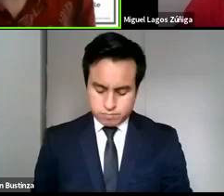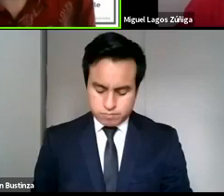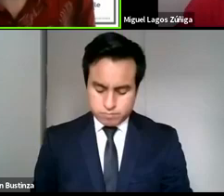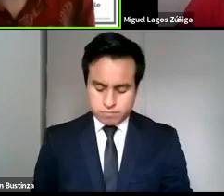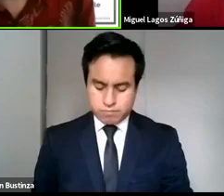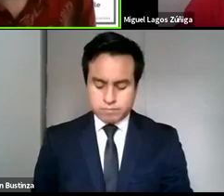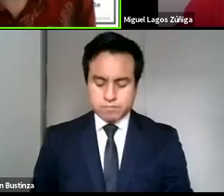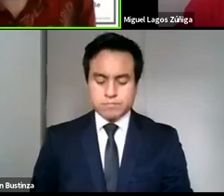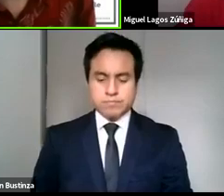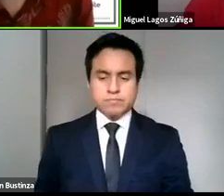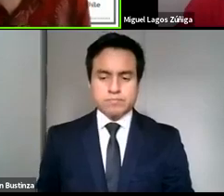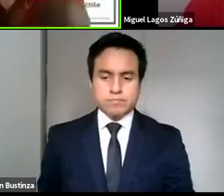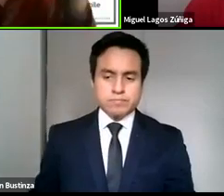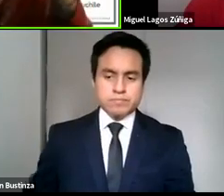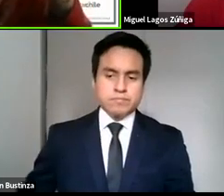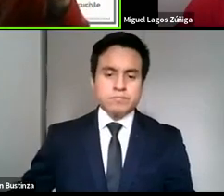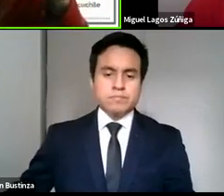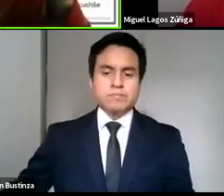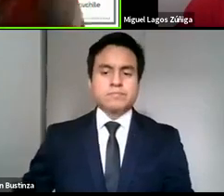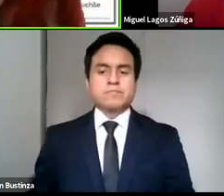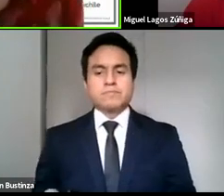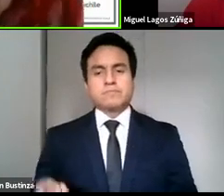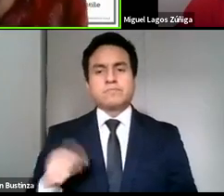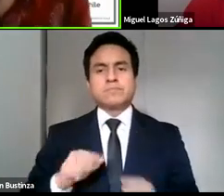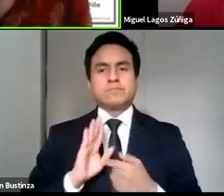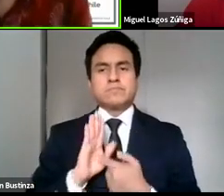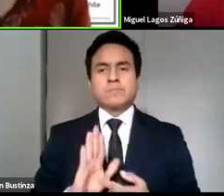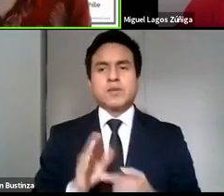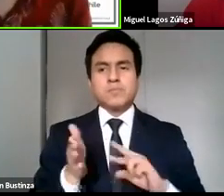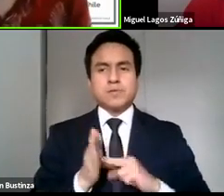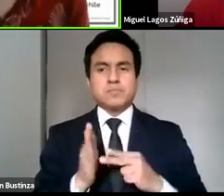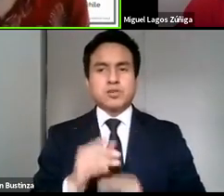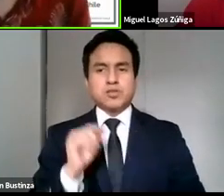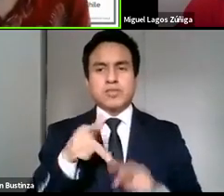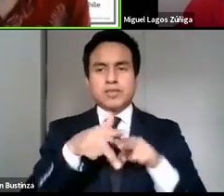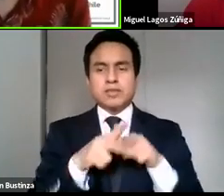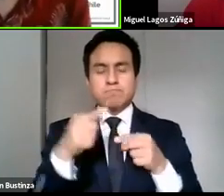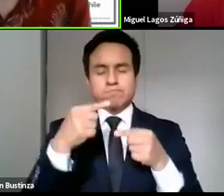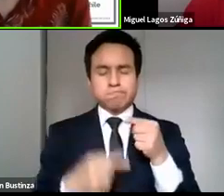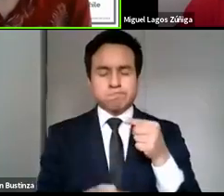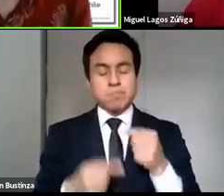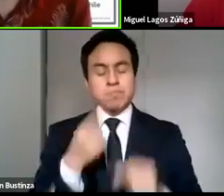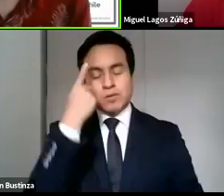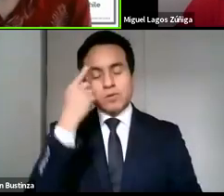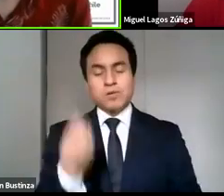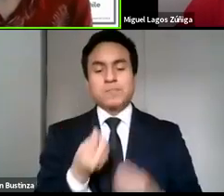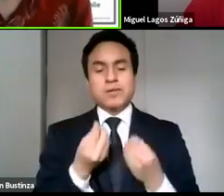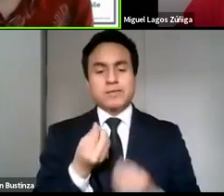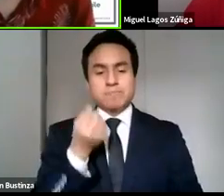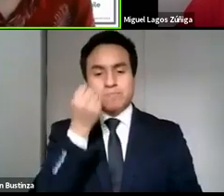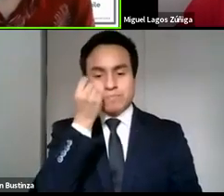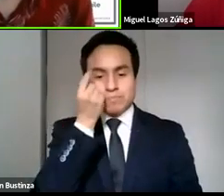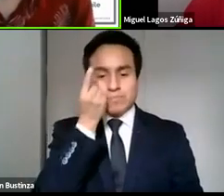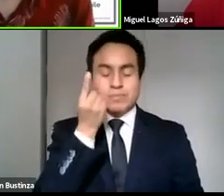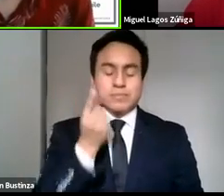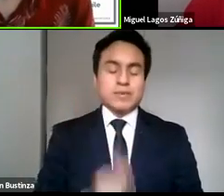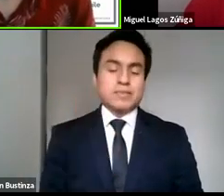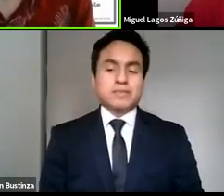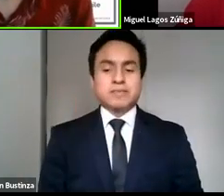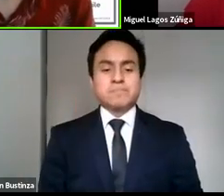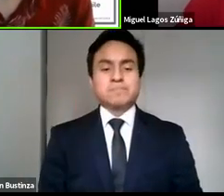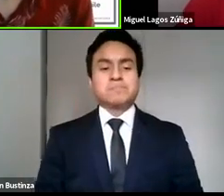Ya, ahora sí creo que volvimos a nuestra transmisión. Tuvimos unos pequeños problemas técnicos, pero obviamente se entiende que